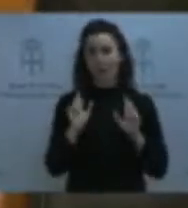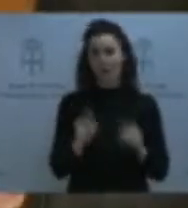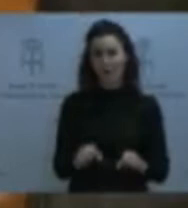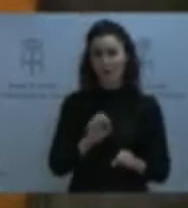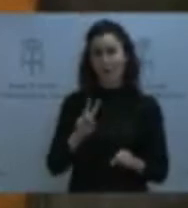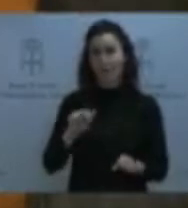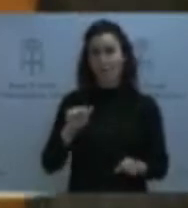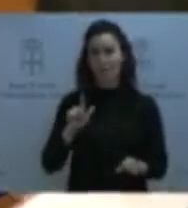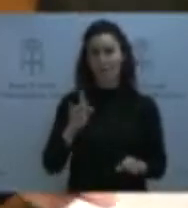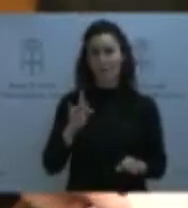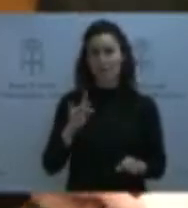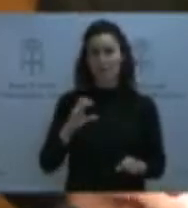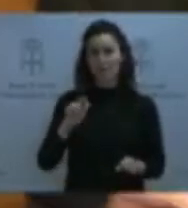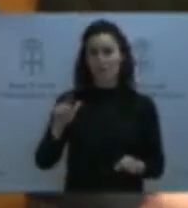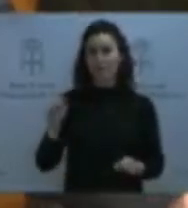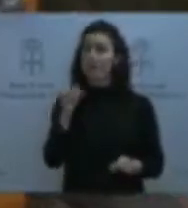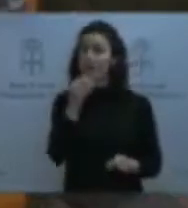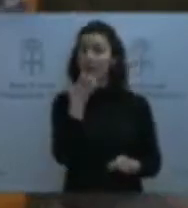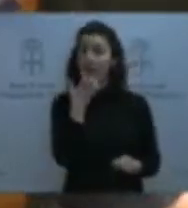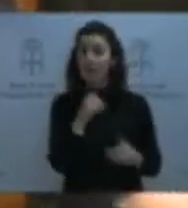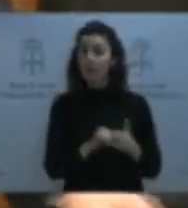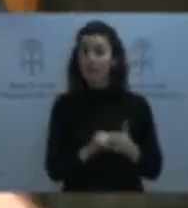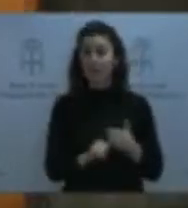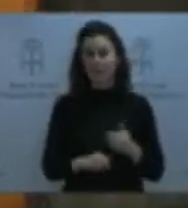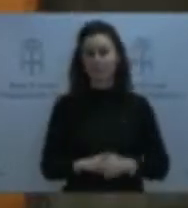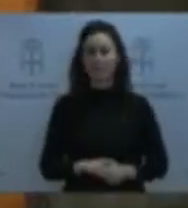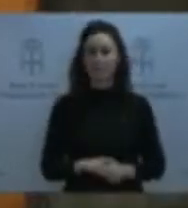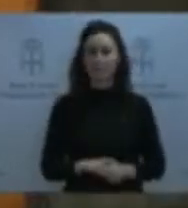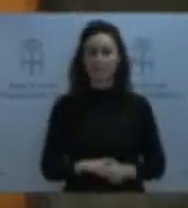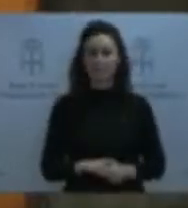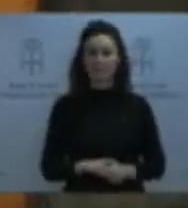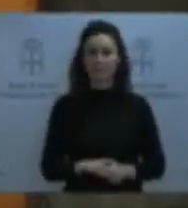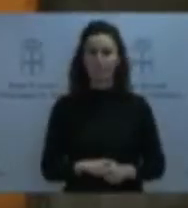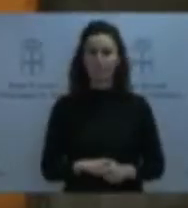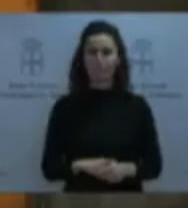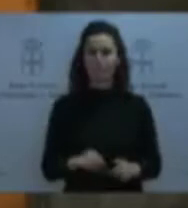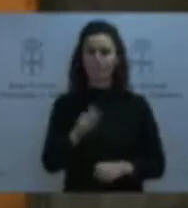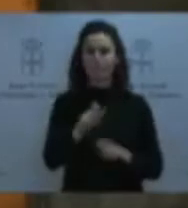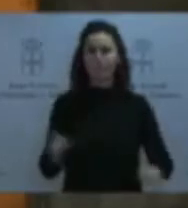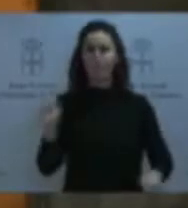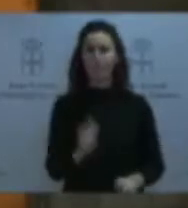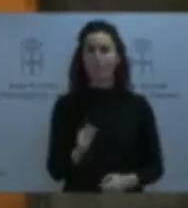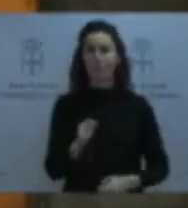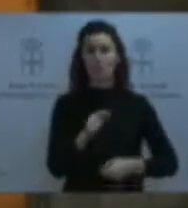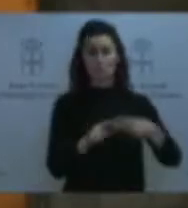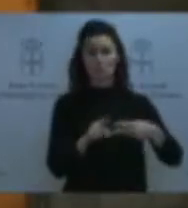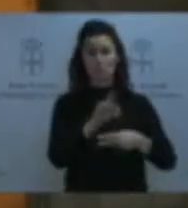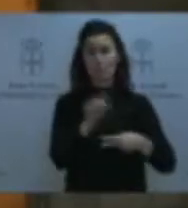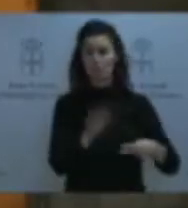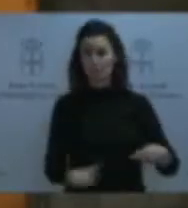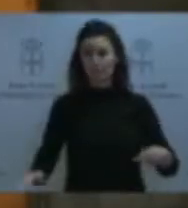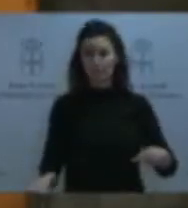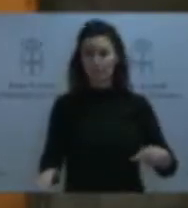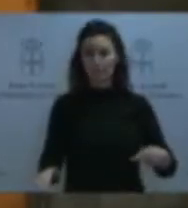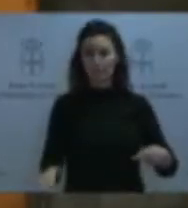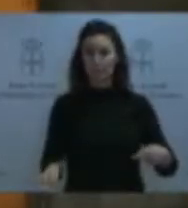nuestros cercanos vecinos, tienen también en plantilla 2 pediatras y las demoras máximas están en 2 meses. Por